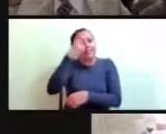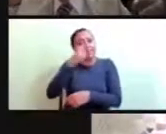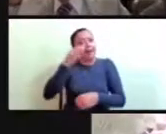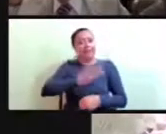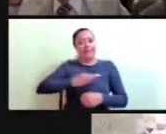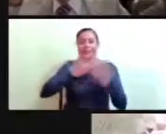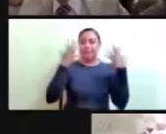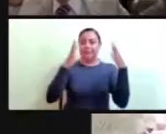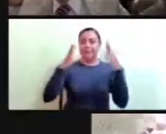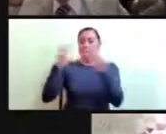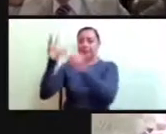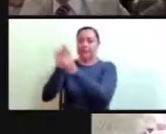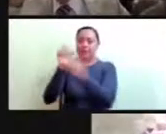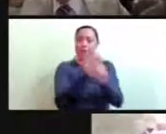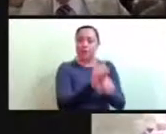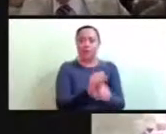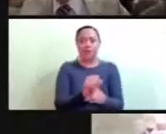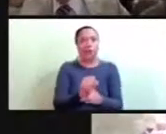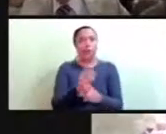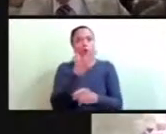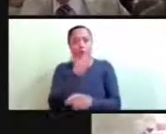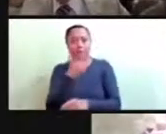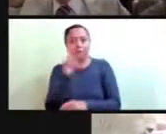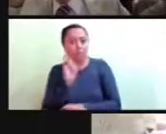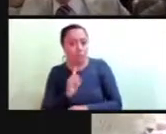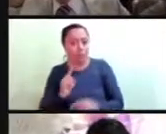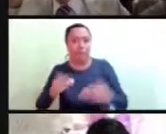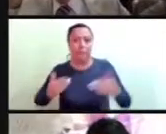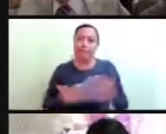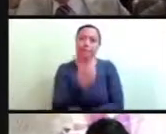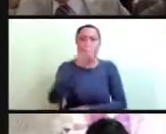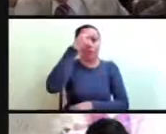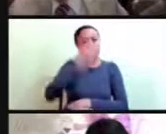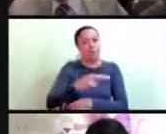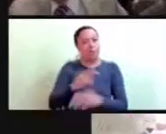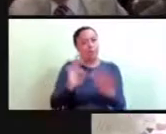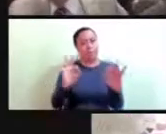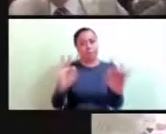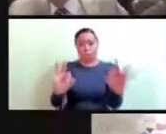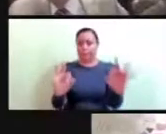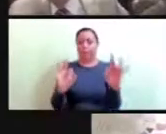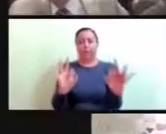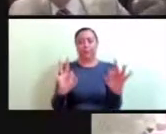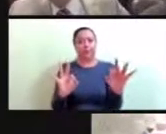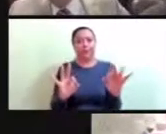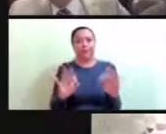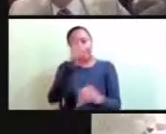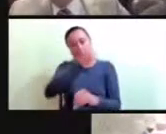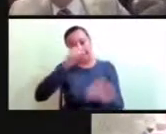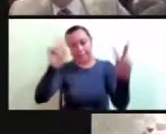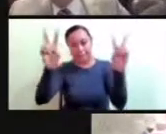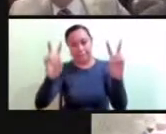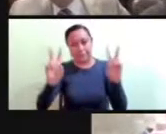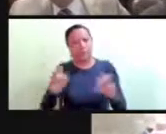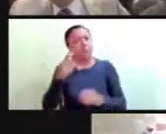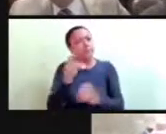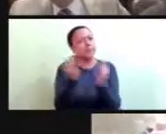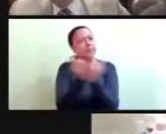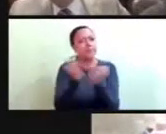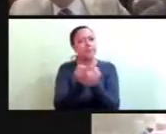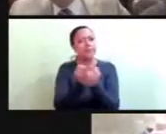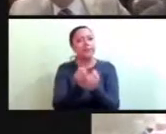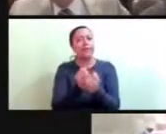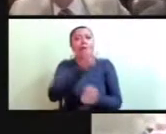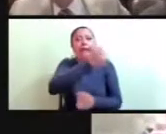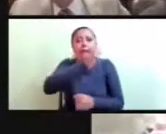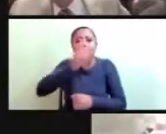extraordinarios mexicanos en sus disciplinas. Pero además, debe ser un ejercicio de autorreflexión de todos